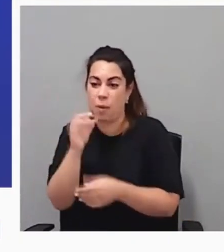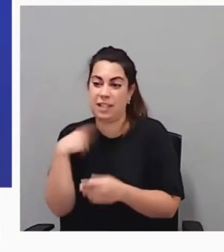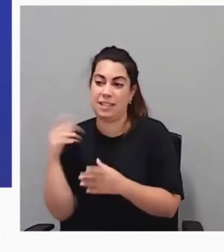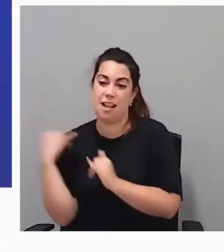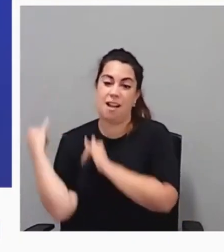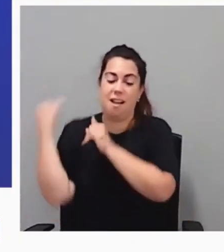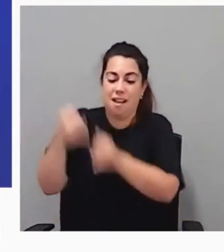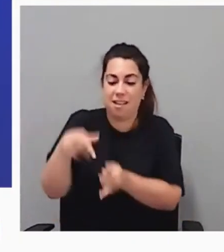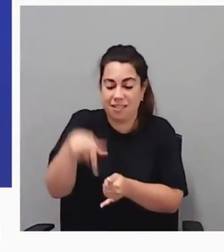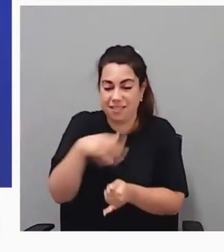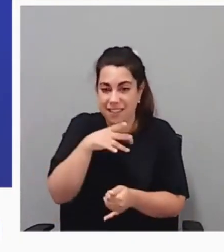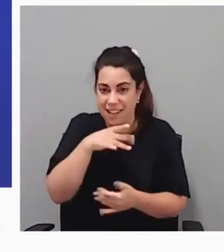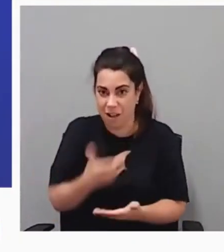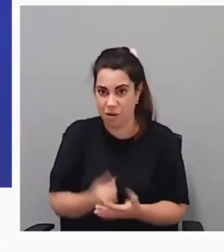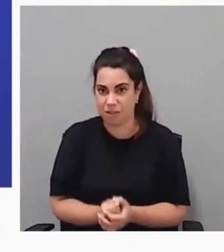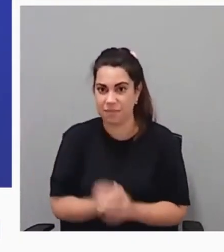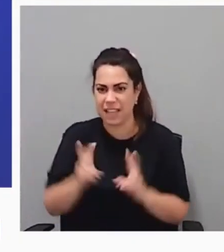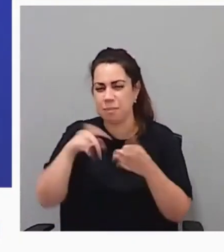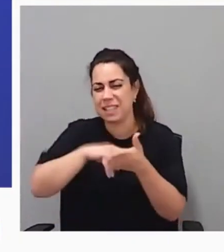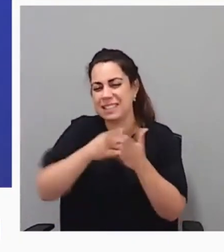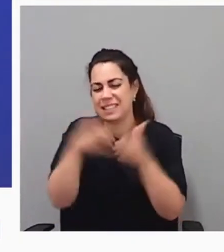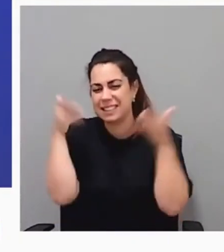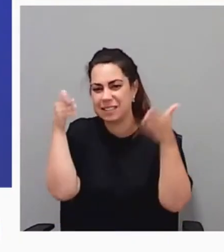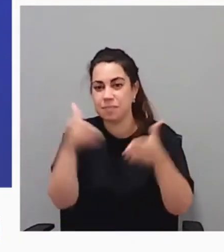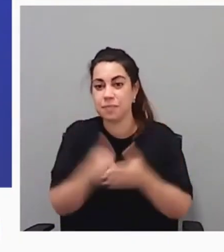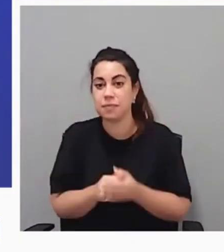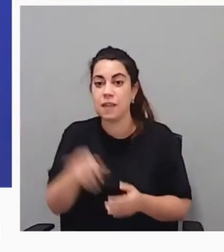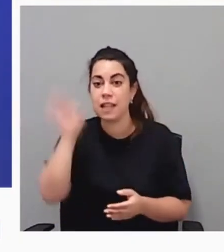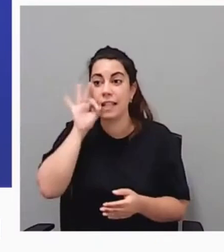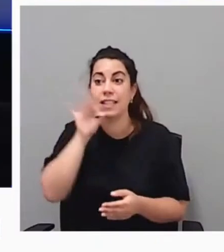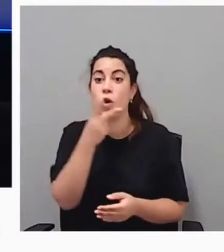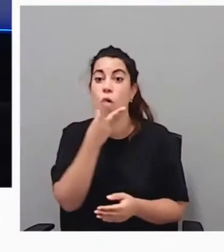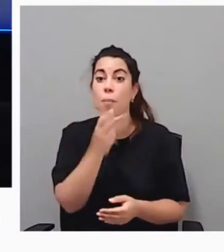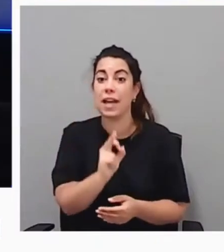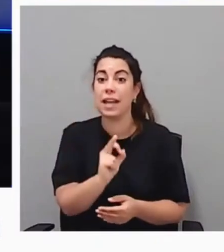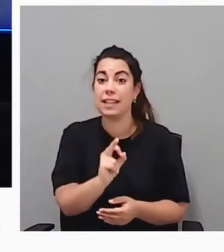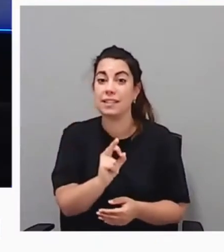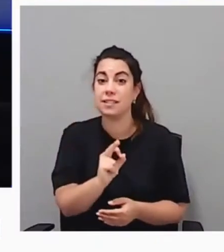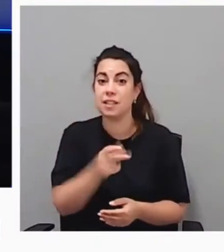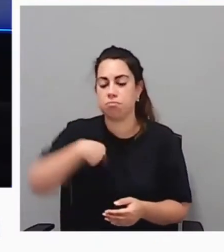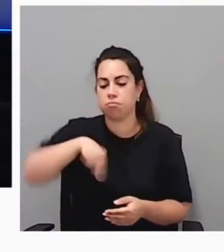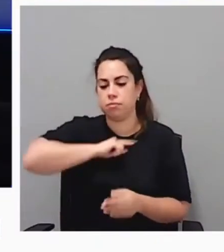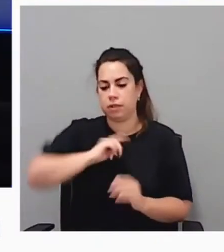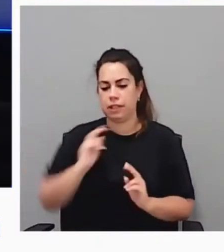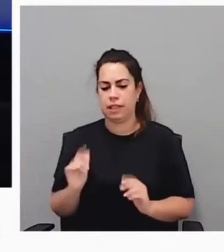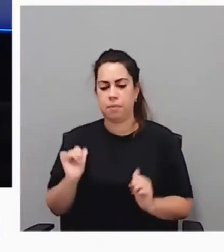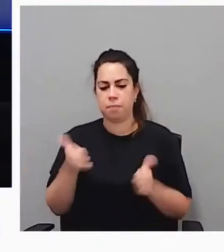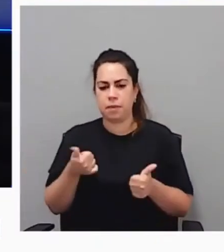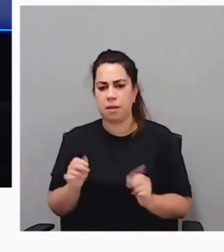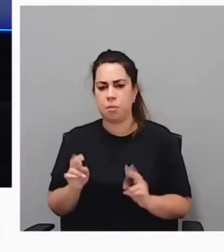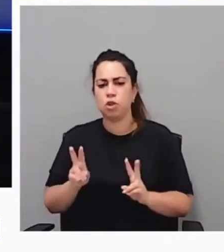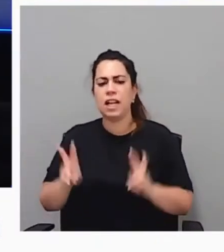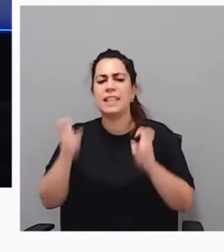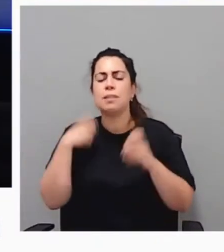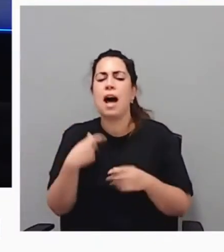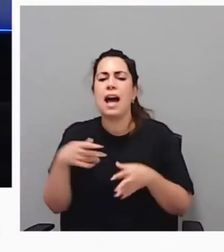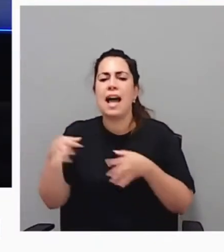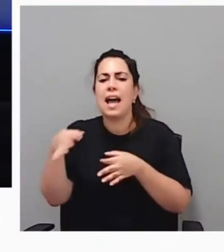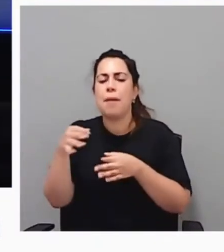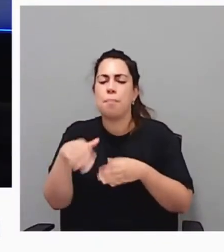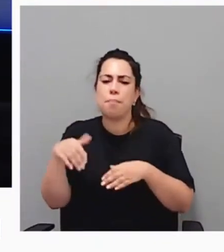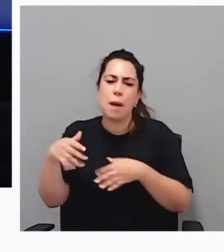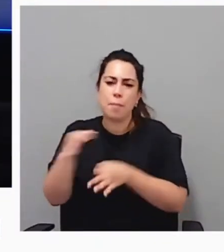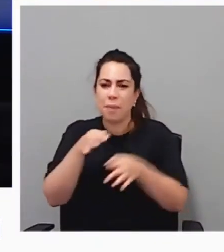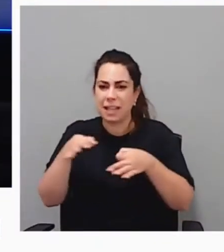intelectual. En el siglo XX, como he dicho, empezamos a aprender lo que es la materia, las partículas elementales. Y todo el